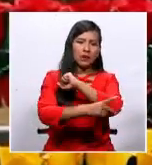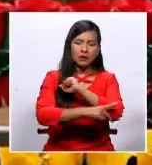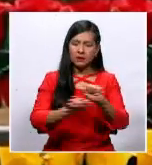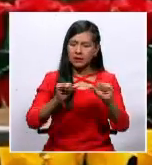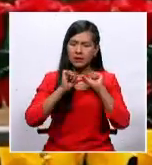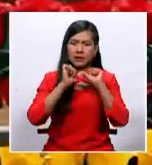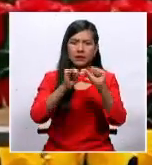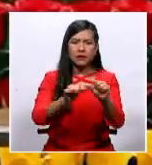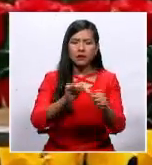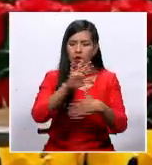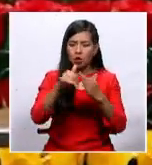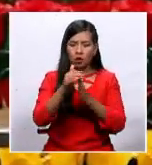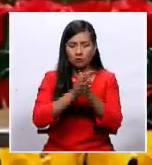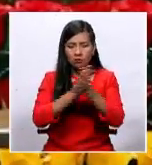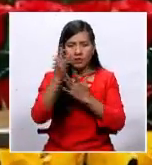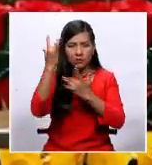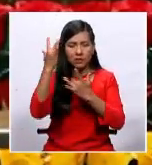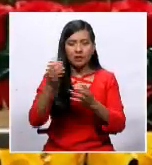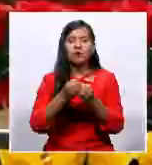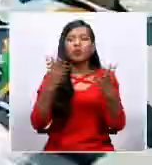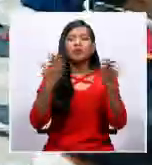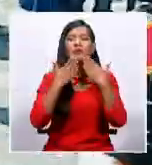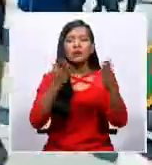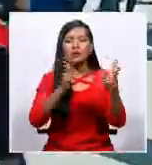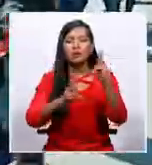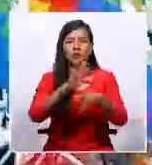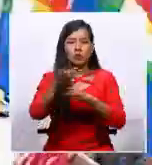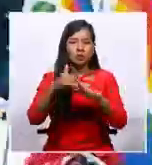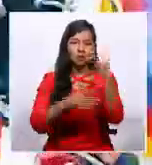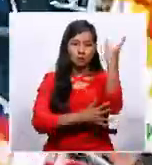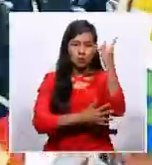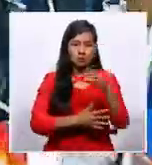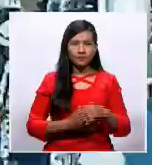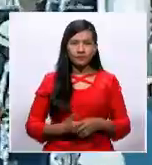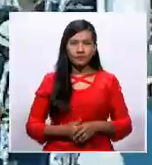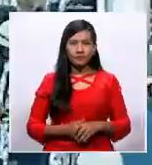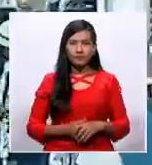sembrando esperanzas. Muchas gracias, pueblo boliviano.